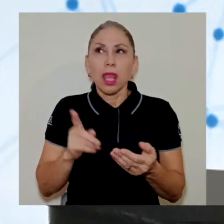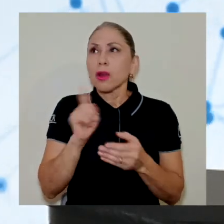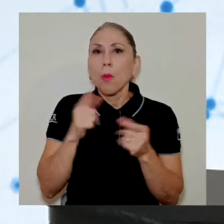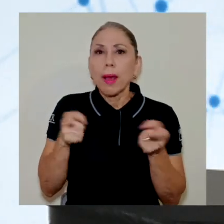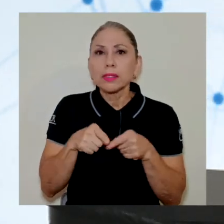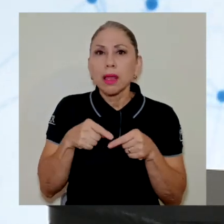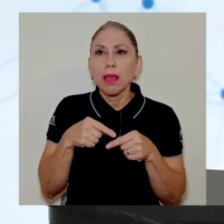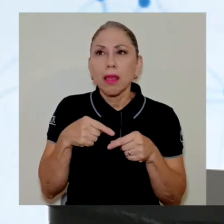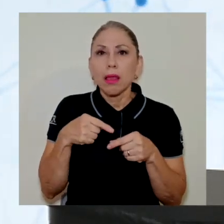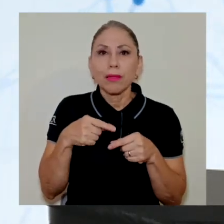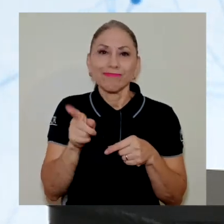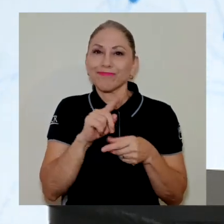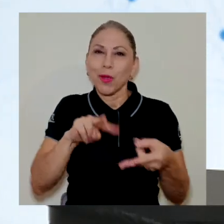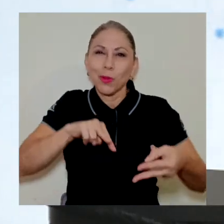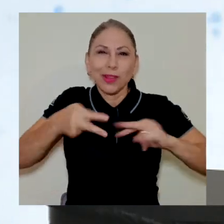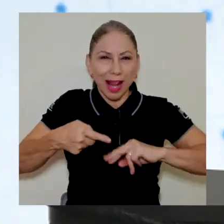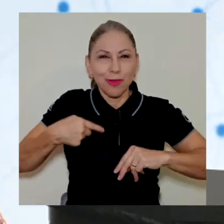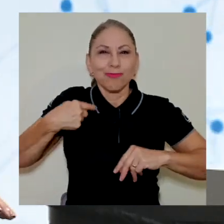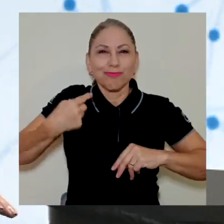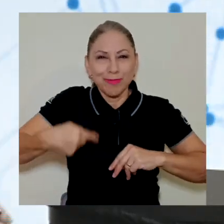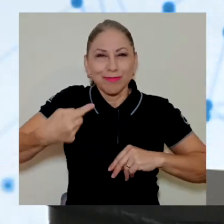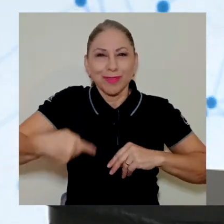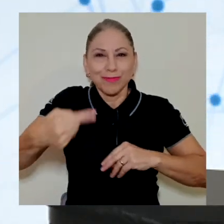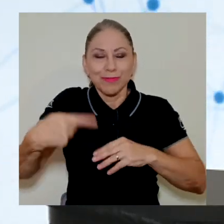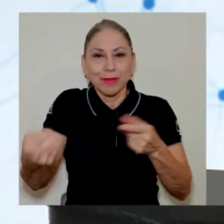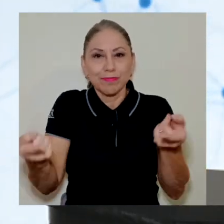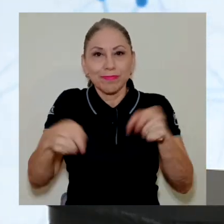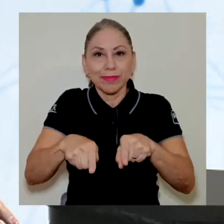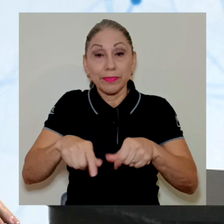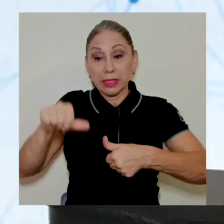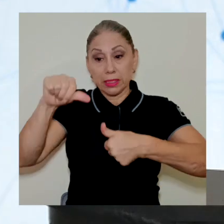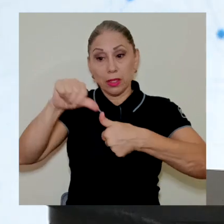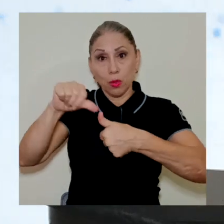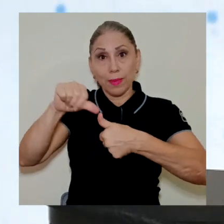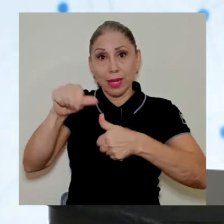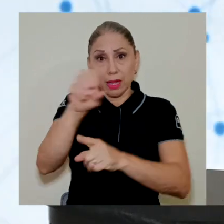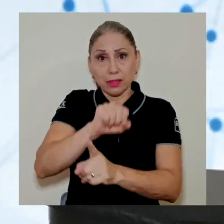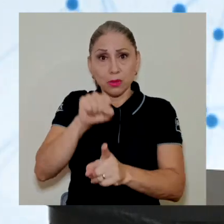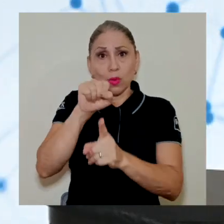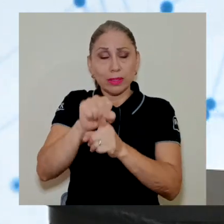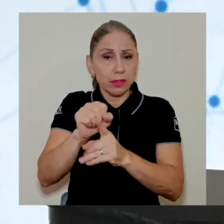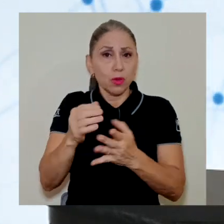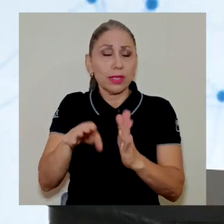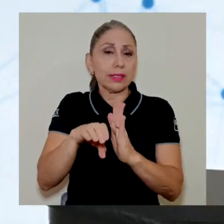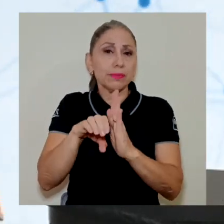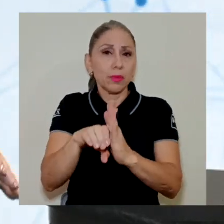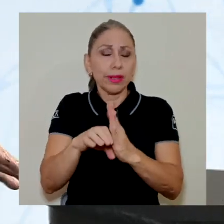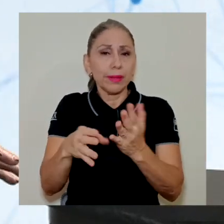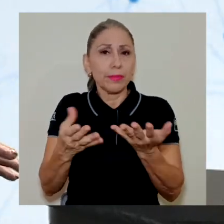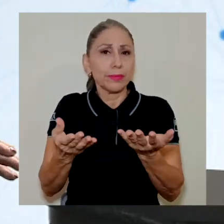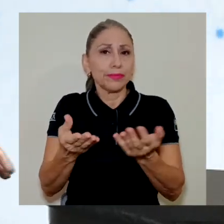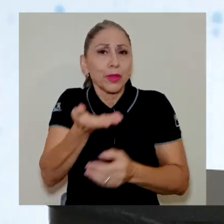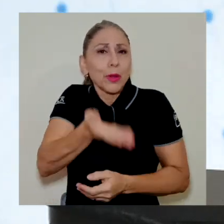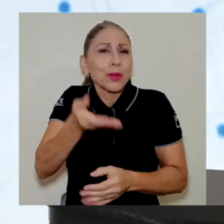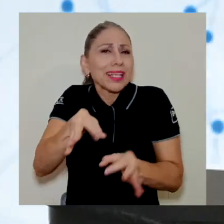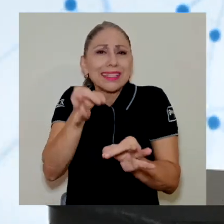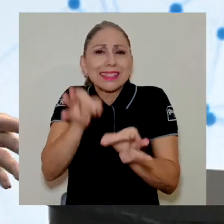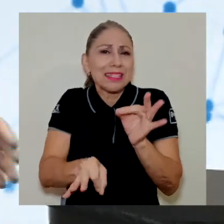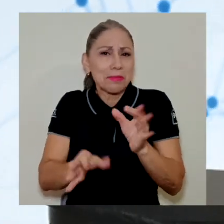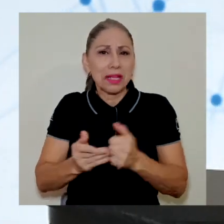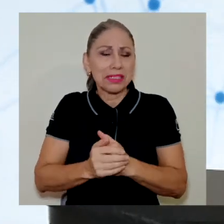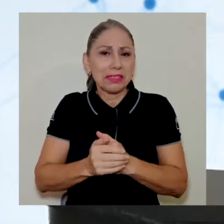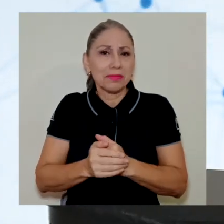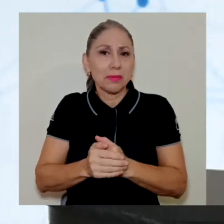poco común, todo lo contrario. Tenemos casos en Centroamérica que van desde cosas